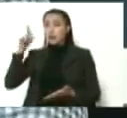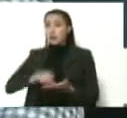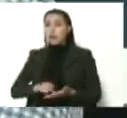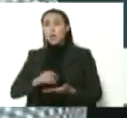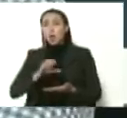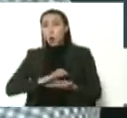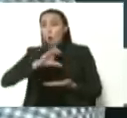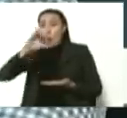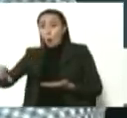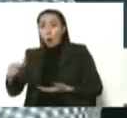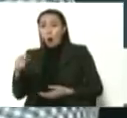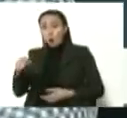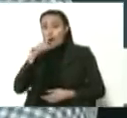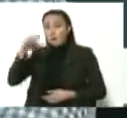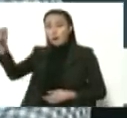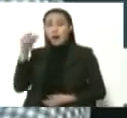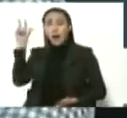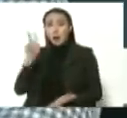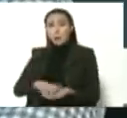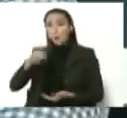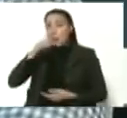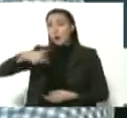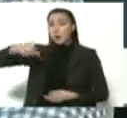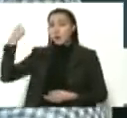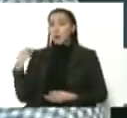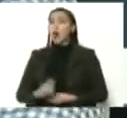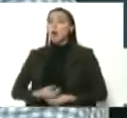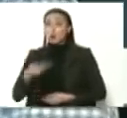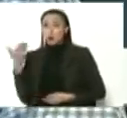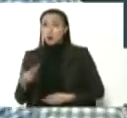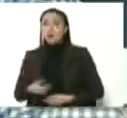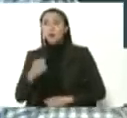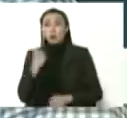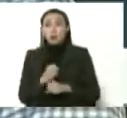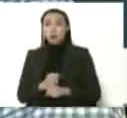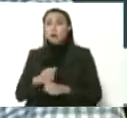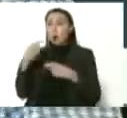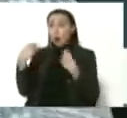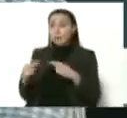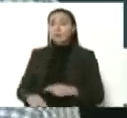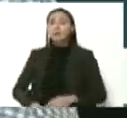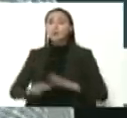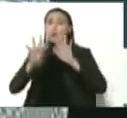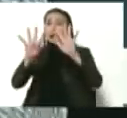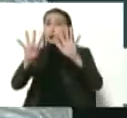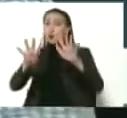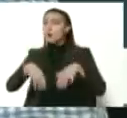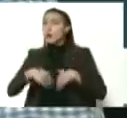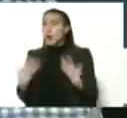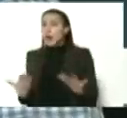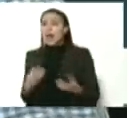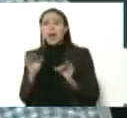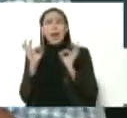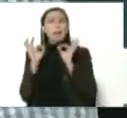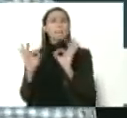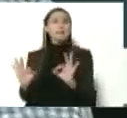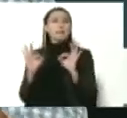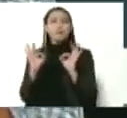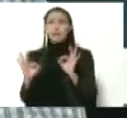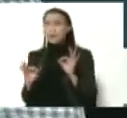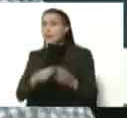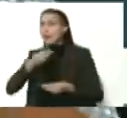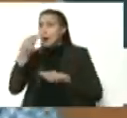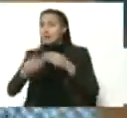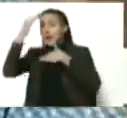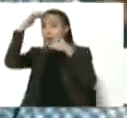usted aprobó el año pasado, se hizo una gran inversión. El piso 9 del Victorino Santaella es un piso exclusivo, dedicado